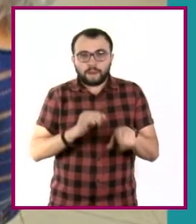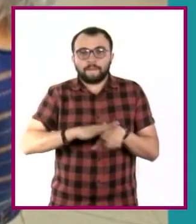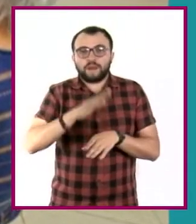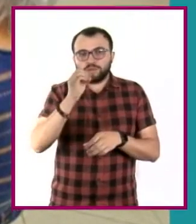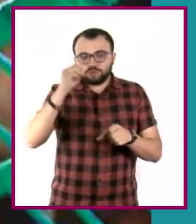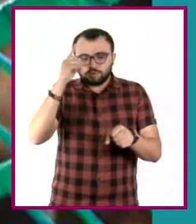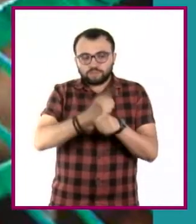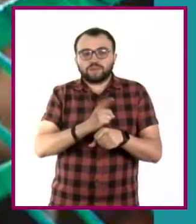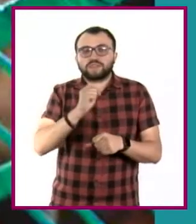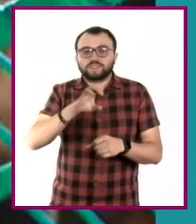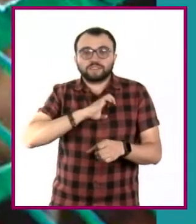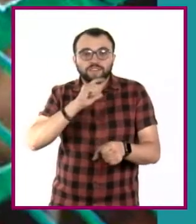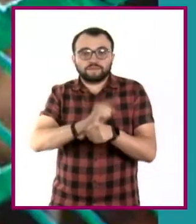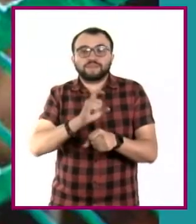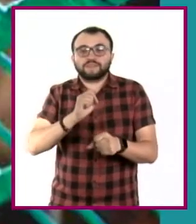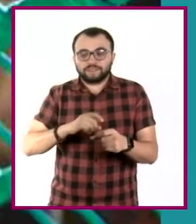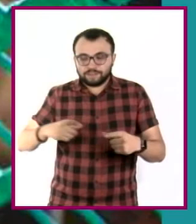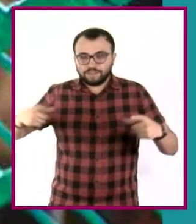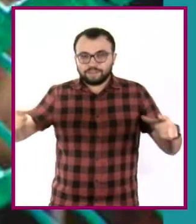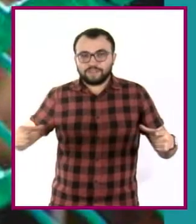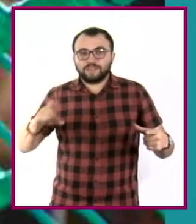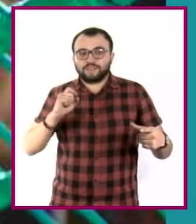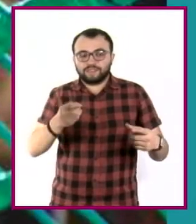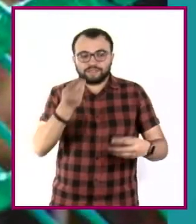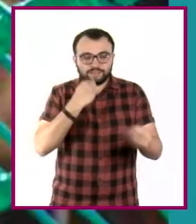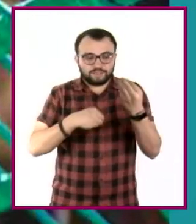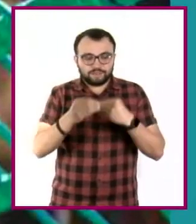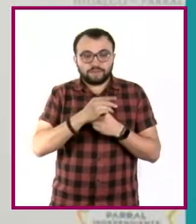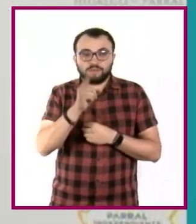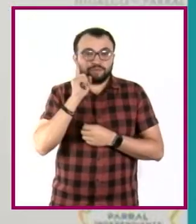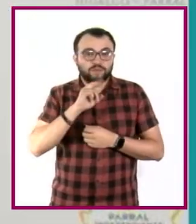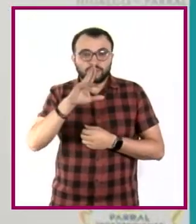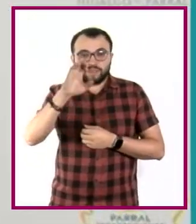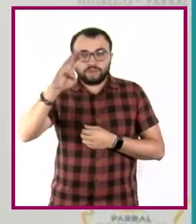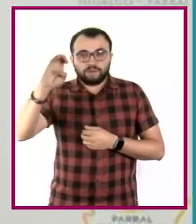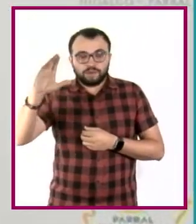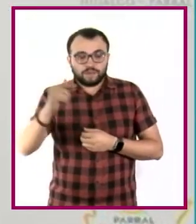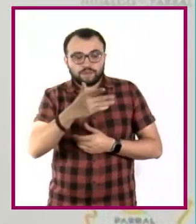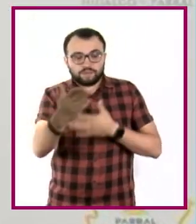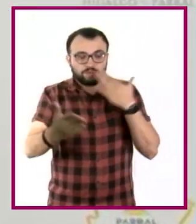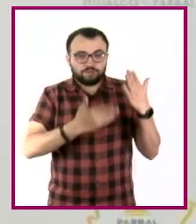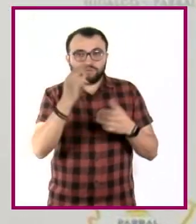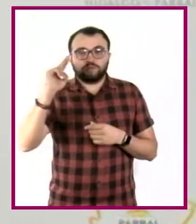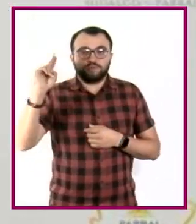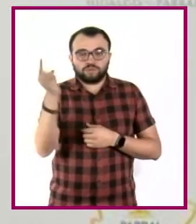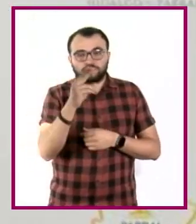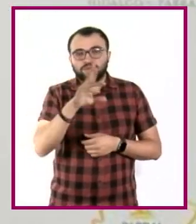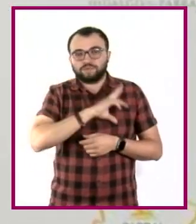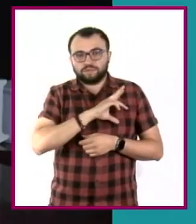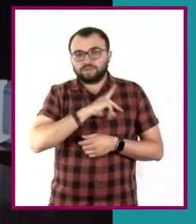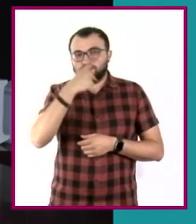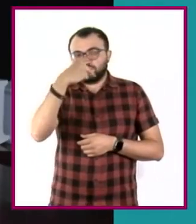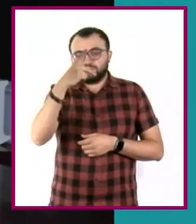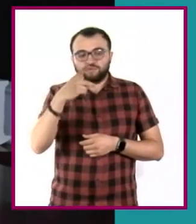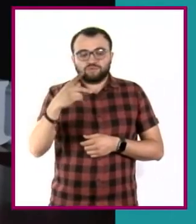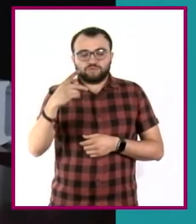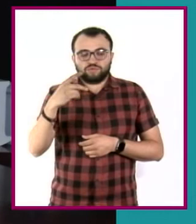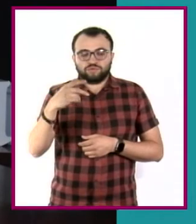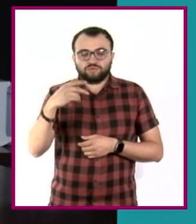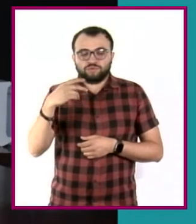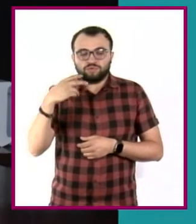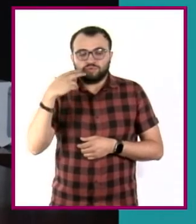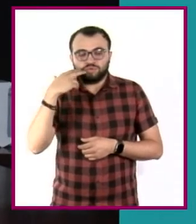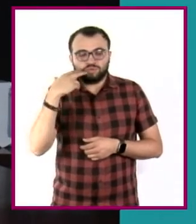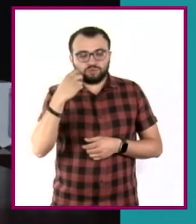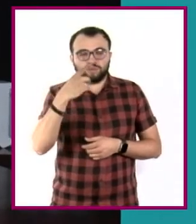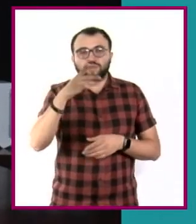el área de alimentos. Dentro de la biotecnología, Rebeca Carta Jurado, estudiante de una universidad privada en Chihuahua, obtuvo 2 becas para